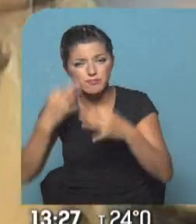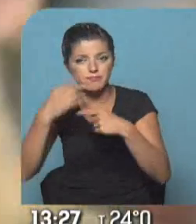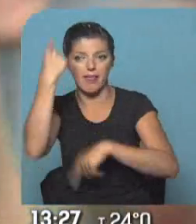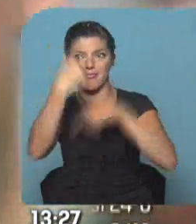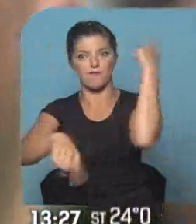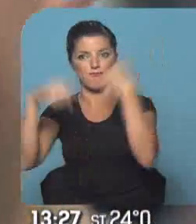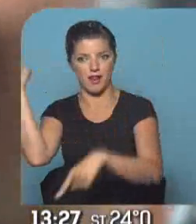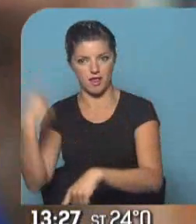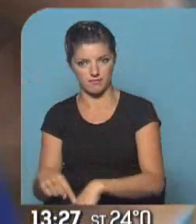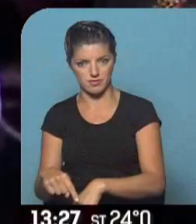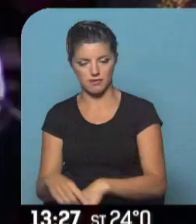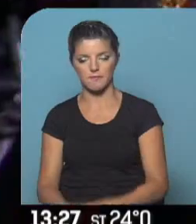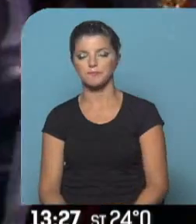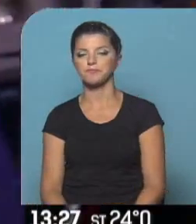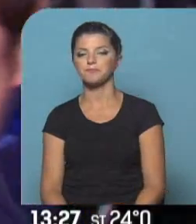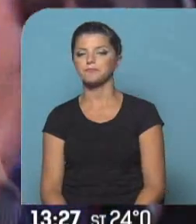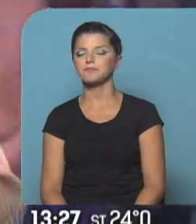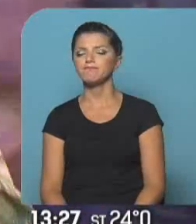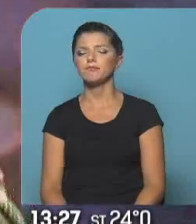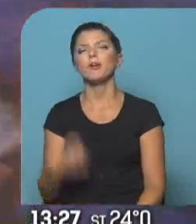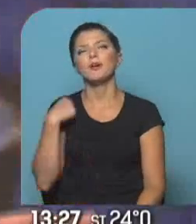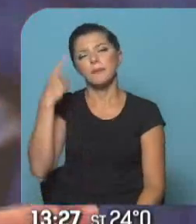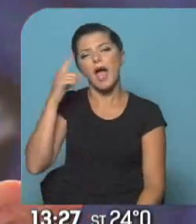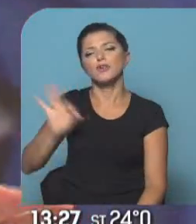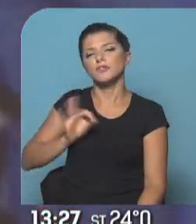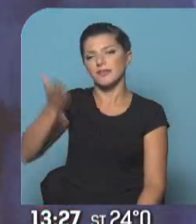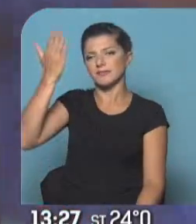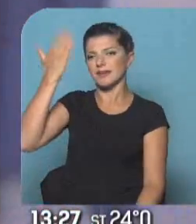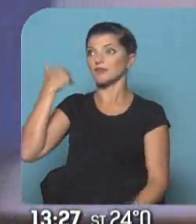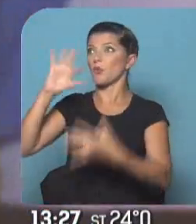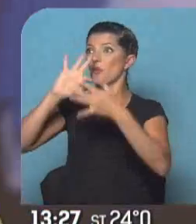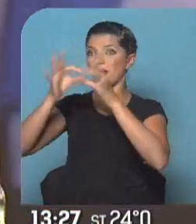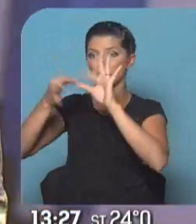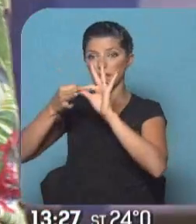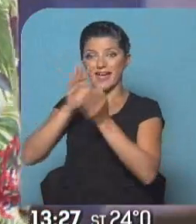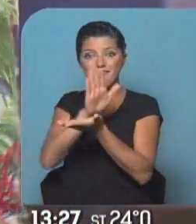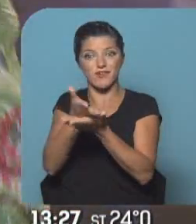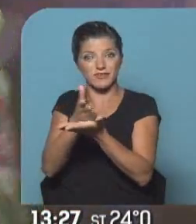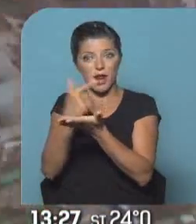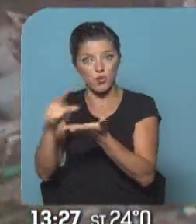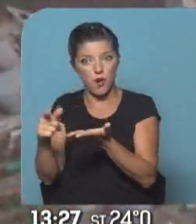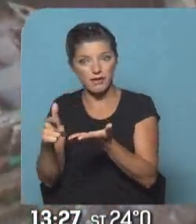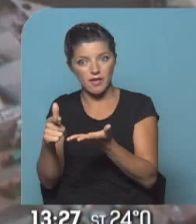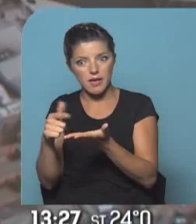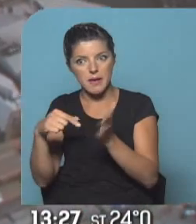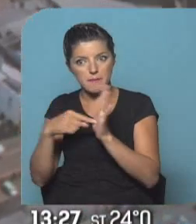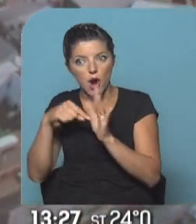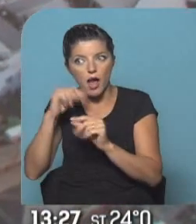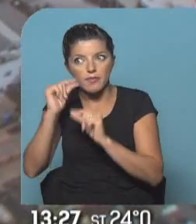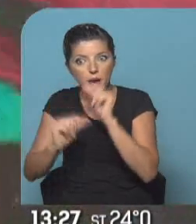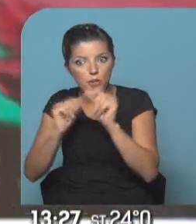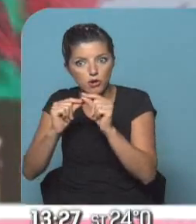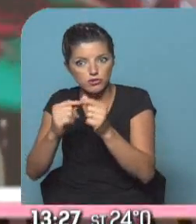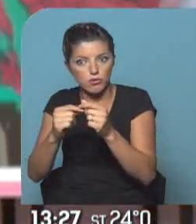Ahora, uno pensaba hace unos años en una Europa sin fronteras, sí, y las fronteras cada vez aparecen como más demarcadas,